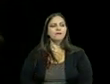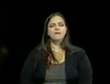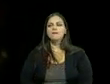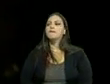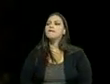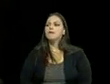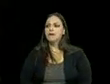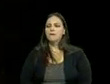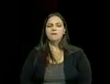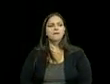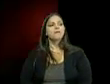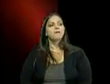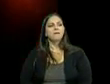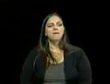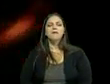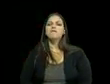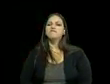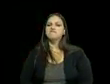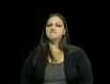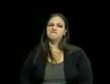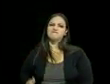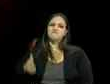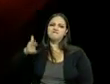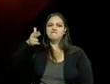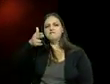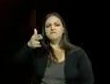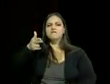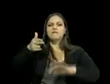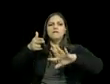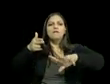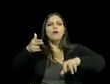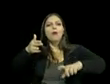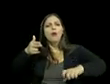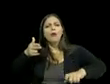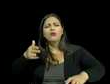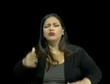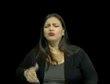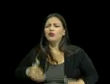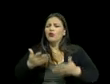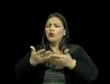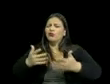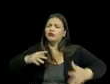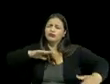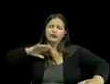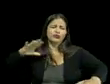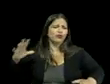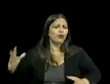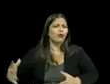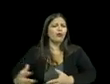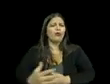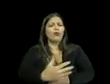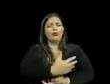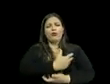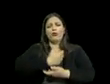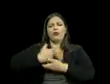entregar sus pertenencias. Los desvalijaron por completo, se les han llevado en los equipajes, se les han llevado sus documentos, se